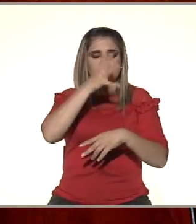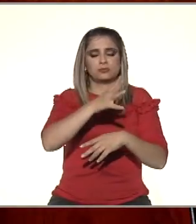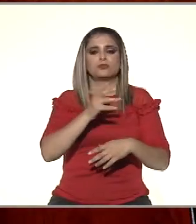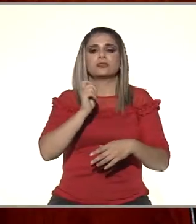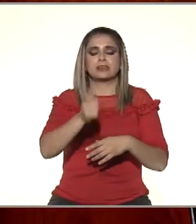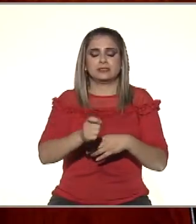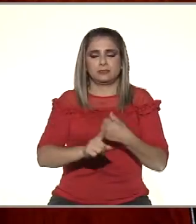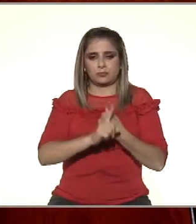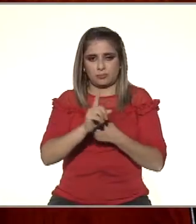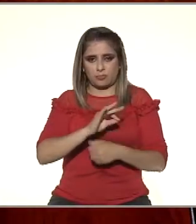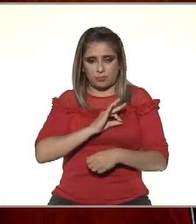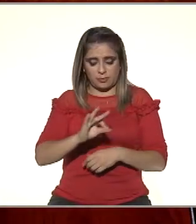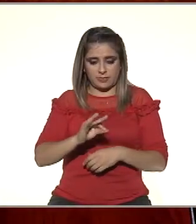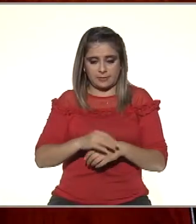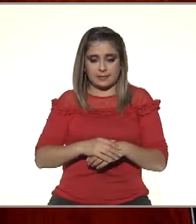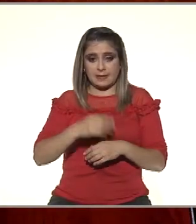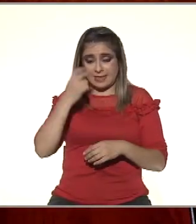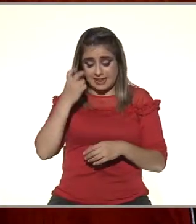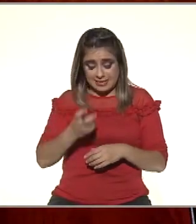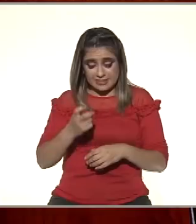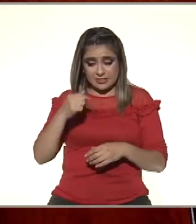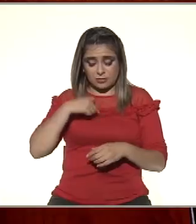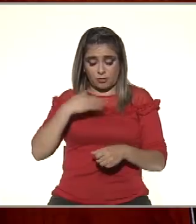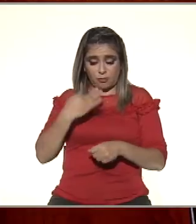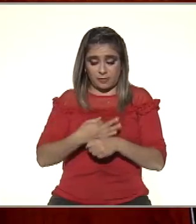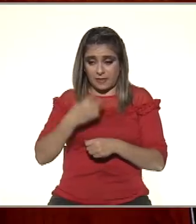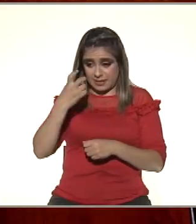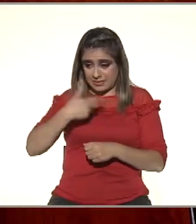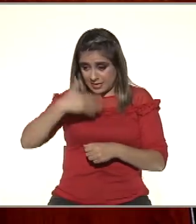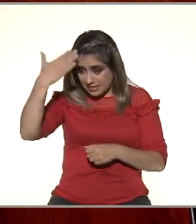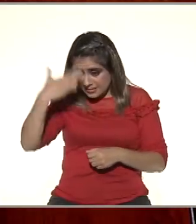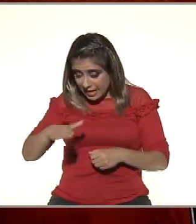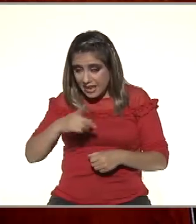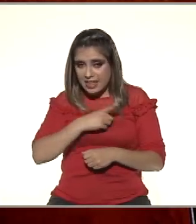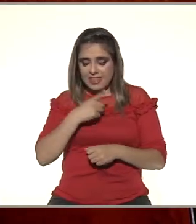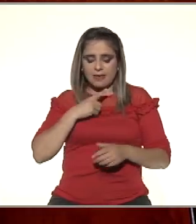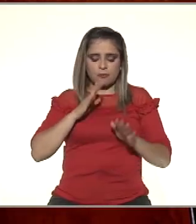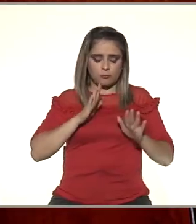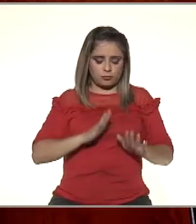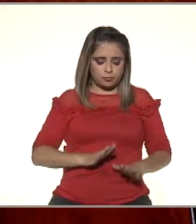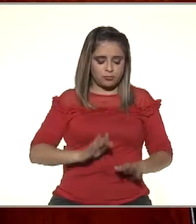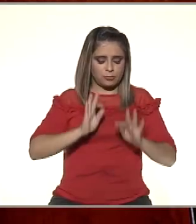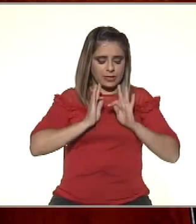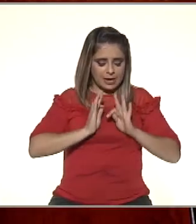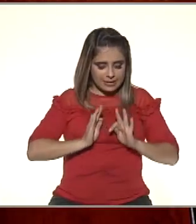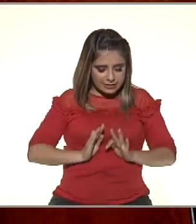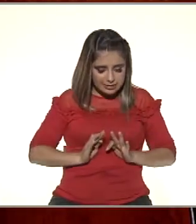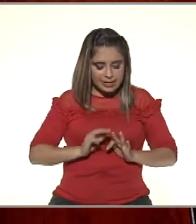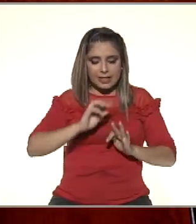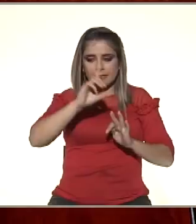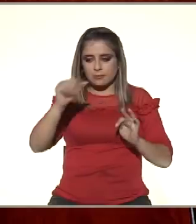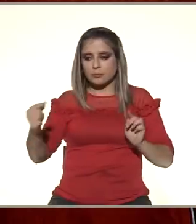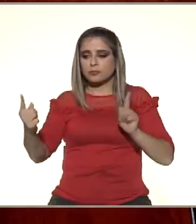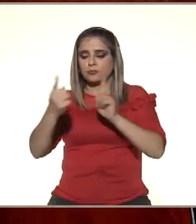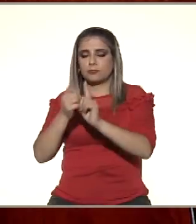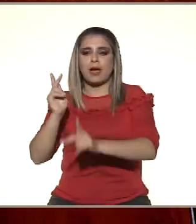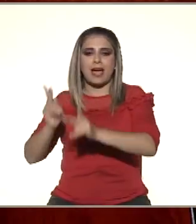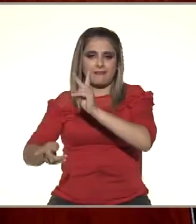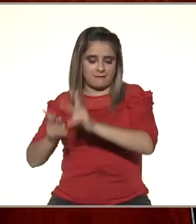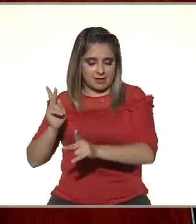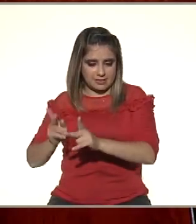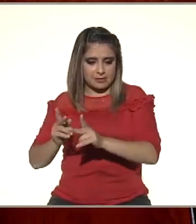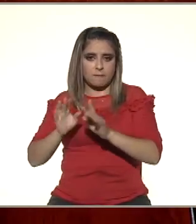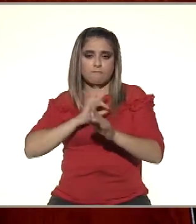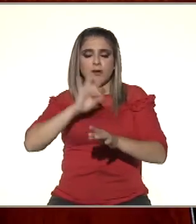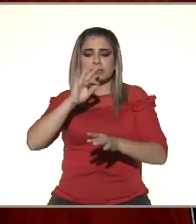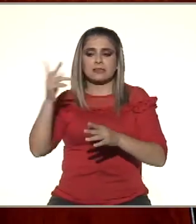Entonces tenemos que saber que en ese primer momento tenemos que resguardarnos un poco, tenemos que hablar, tiene que haber lugares donde hablar. Yo decía, puede ser en